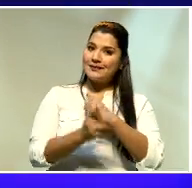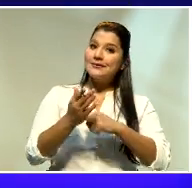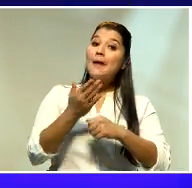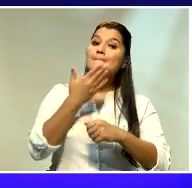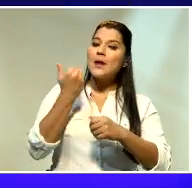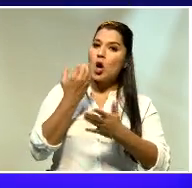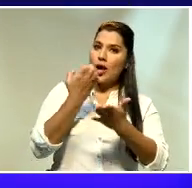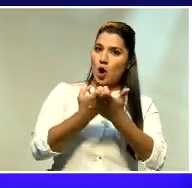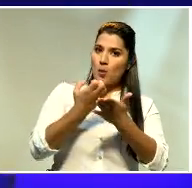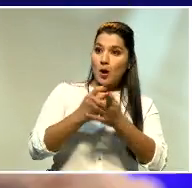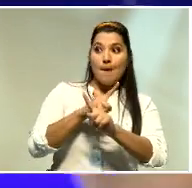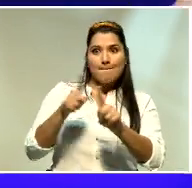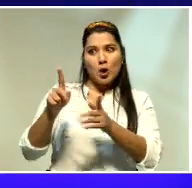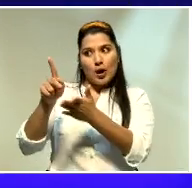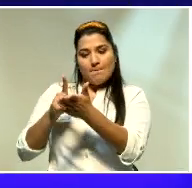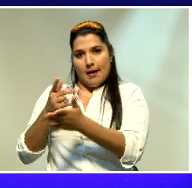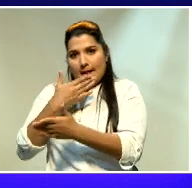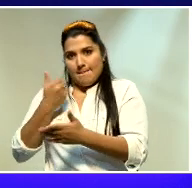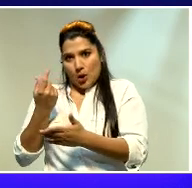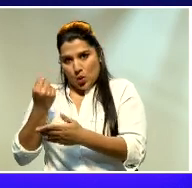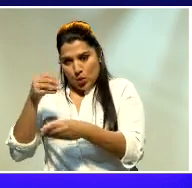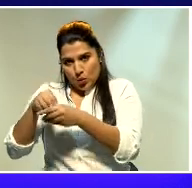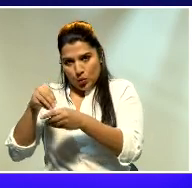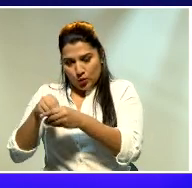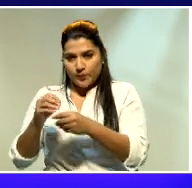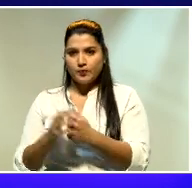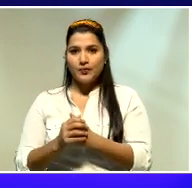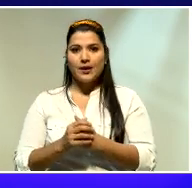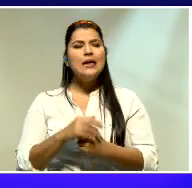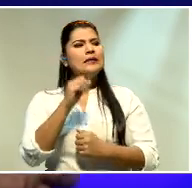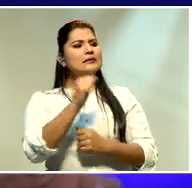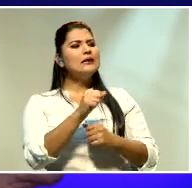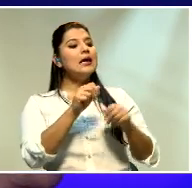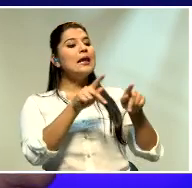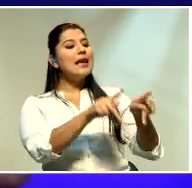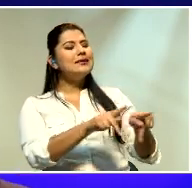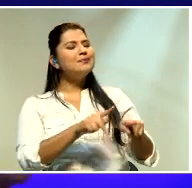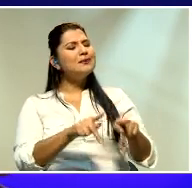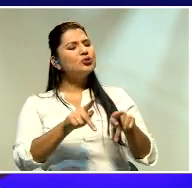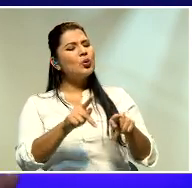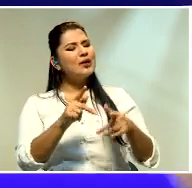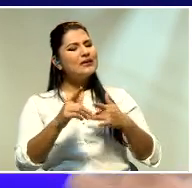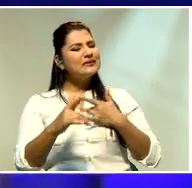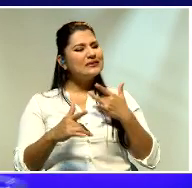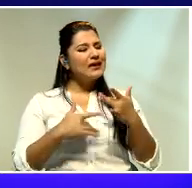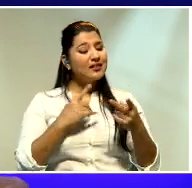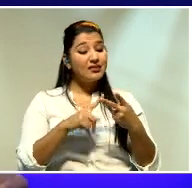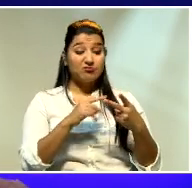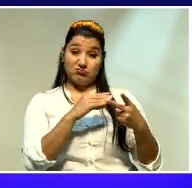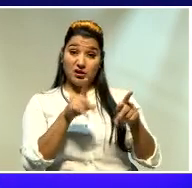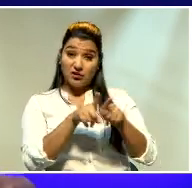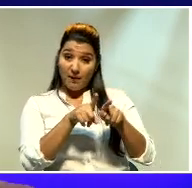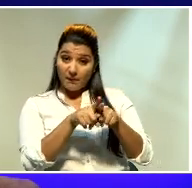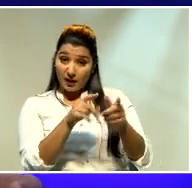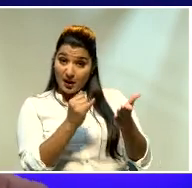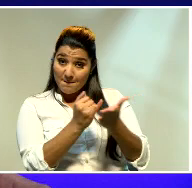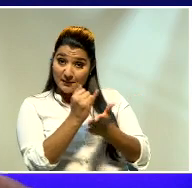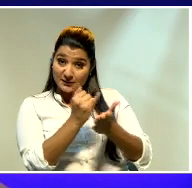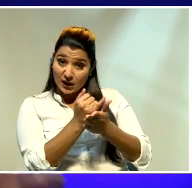gente está percibiendo es que, y la gente está percibiendo, y los números y los estudios